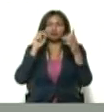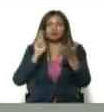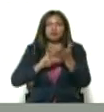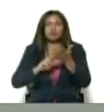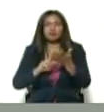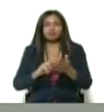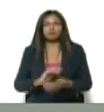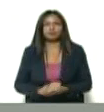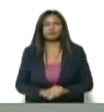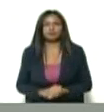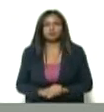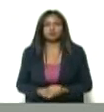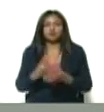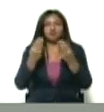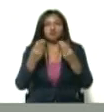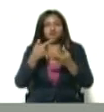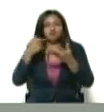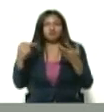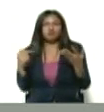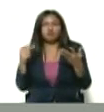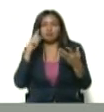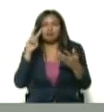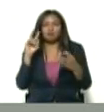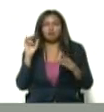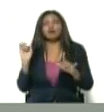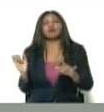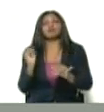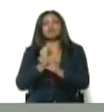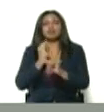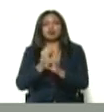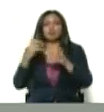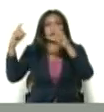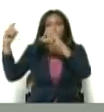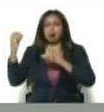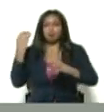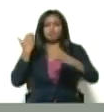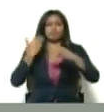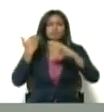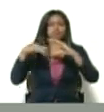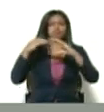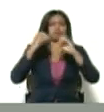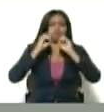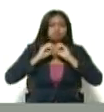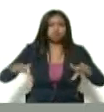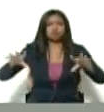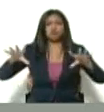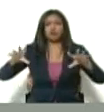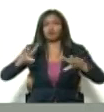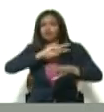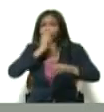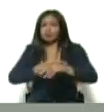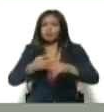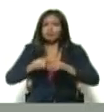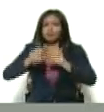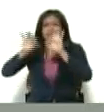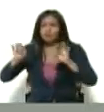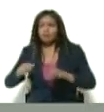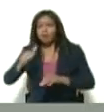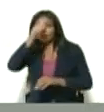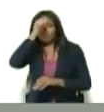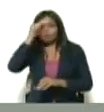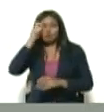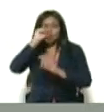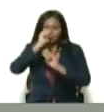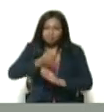mucho, corrió por internet todas estas imágenes, impresionante. Precisamente Domingo de